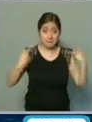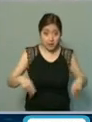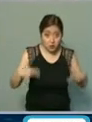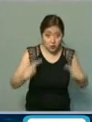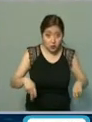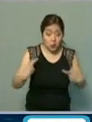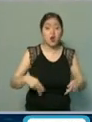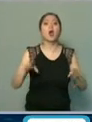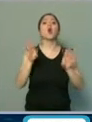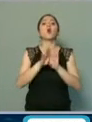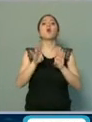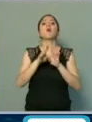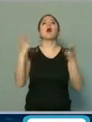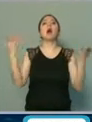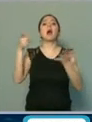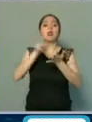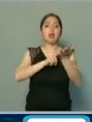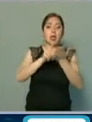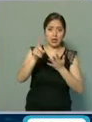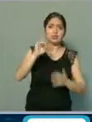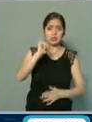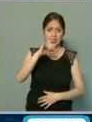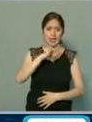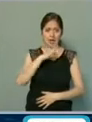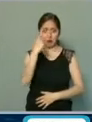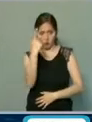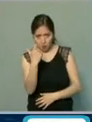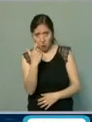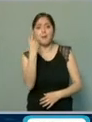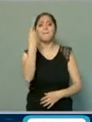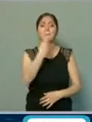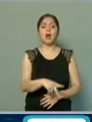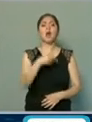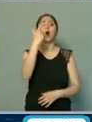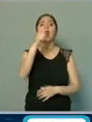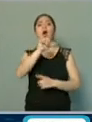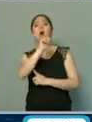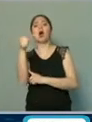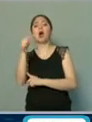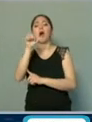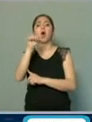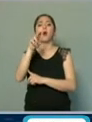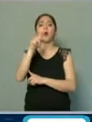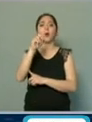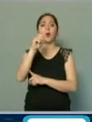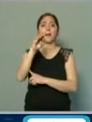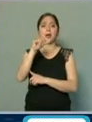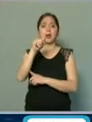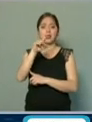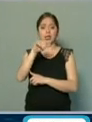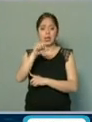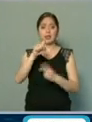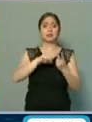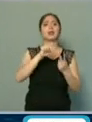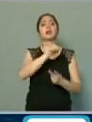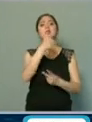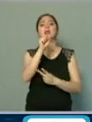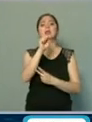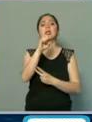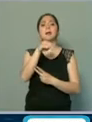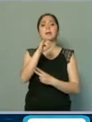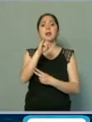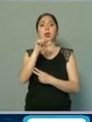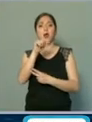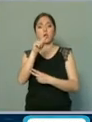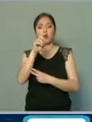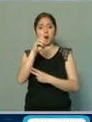pues ejercen su derecho de tener armas, pero sobre todo de tener armas automáticas o semiautomáticas, las cuales terminan en grandes masacres,